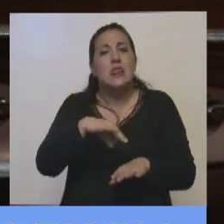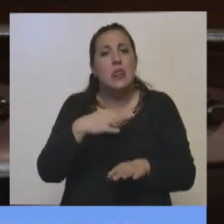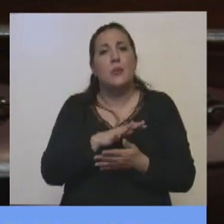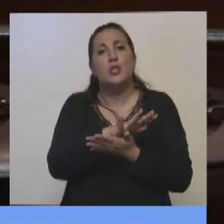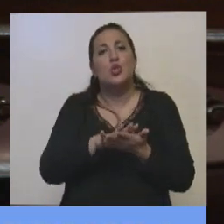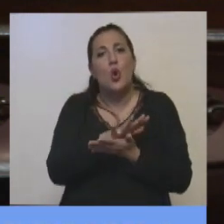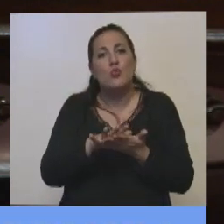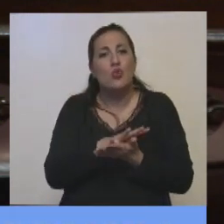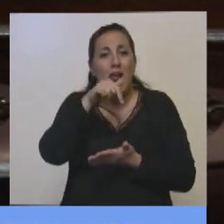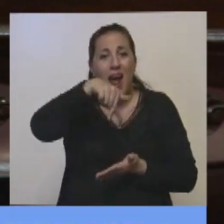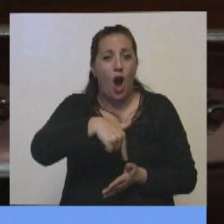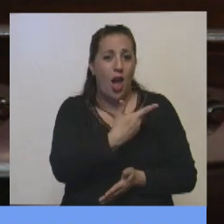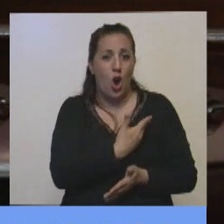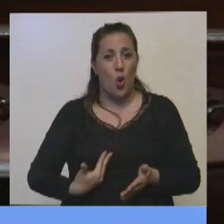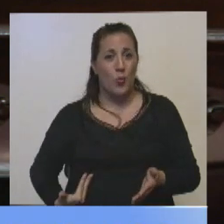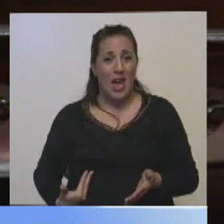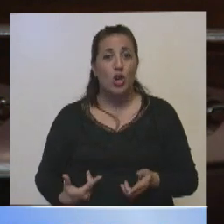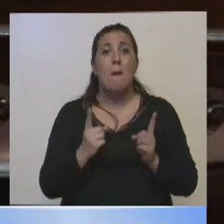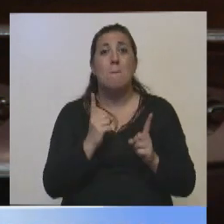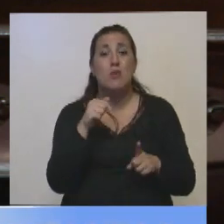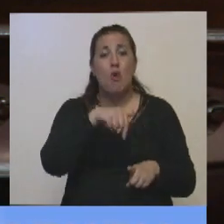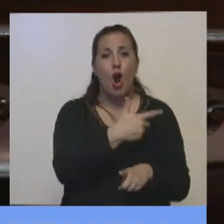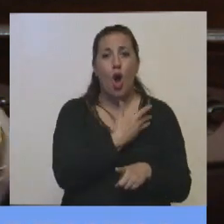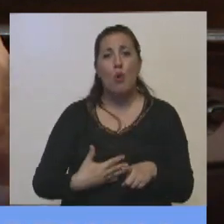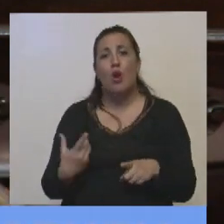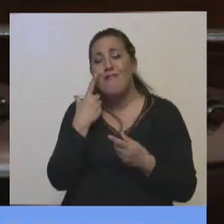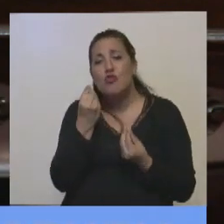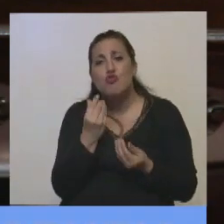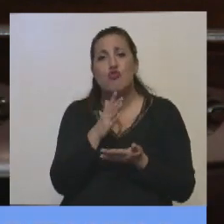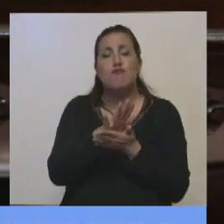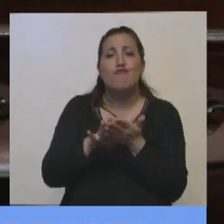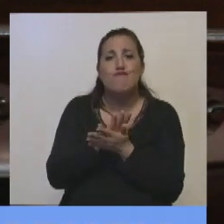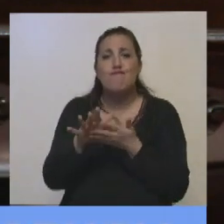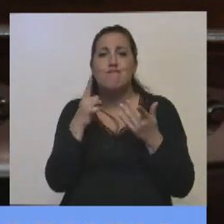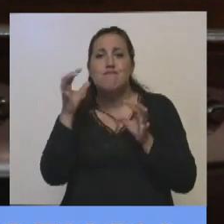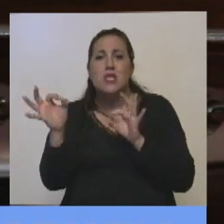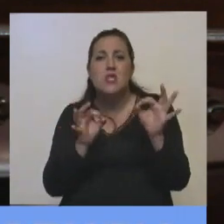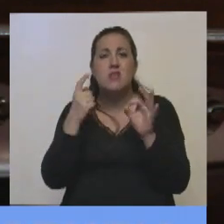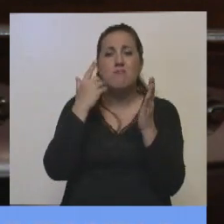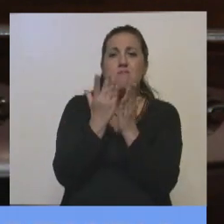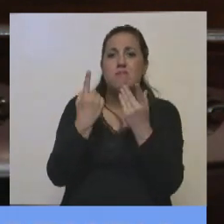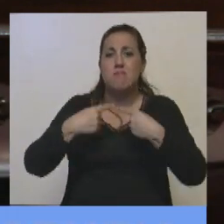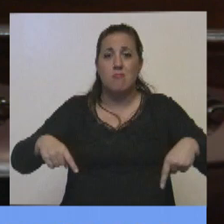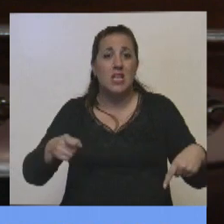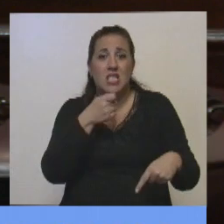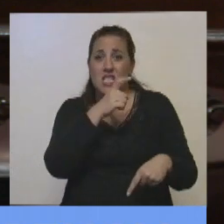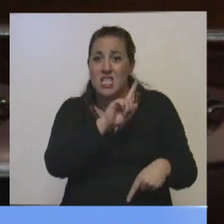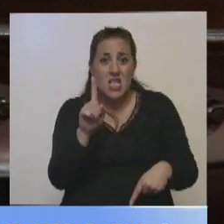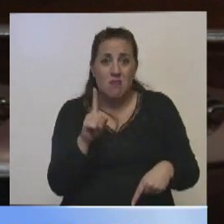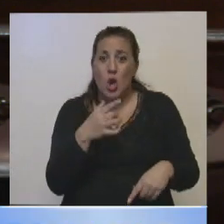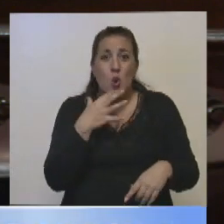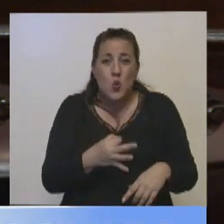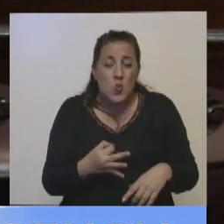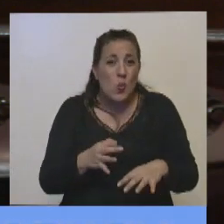este gobierno y esa es la que está negociando porque si tuviéramos que cumplir con todas las obligaciones la deuda se